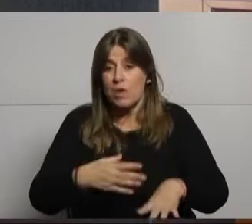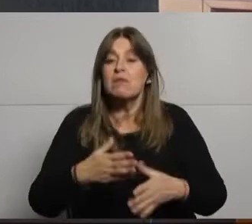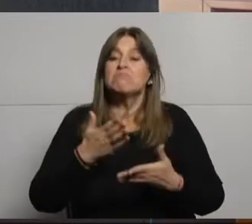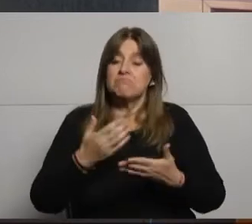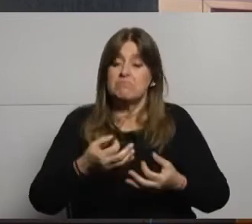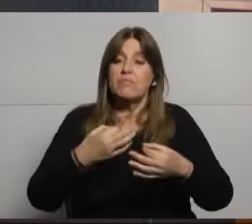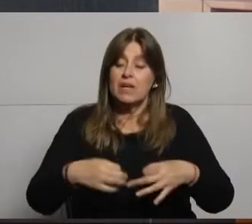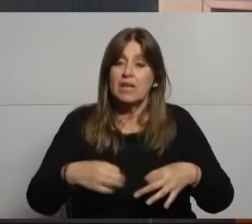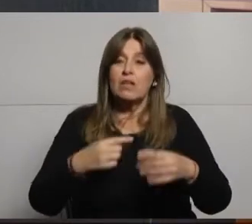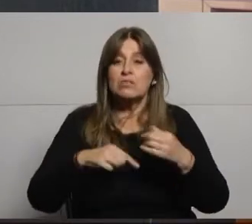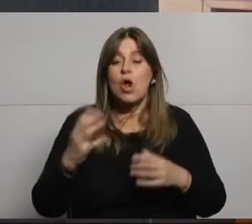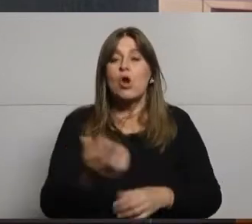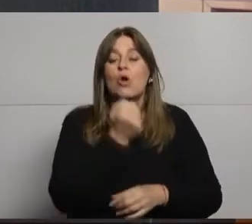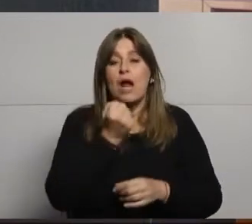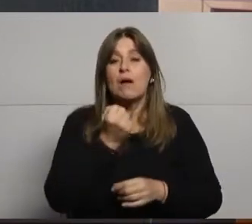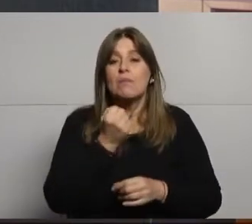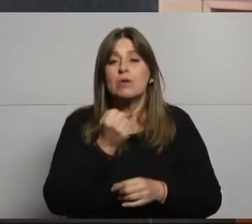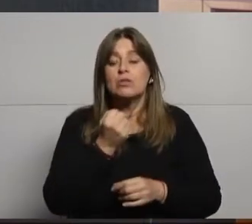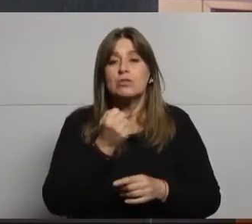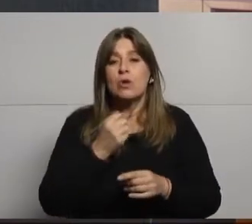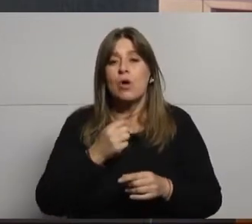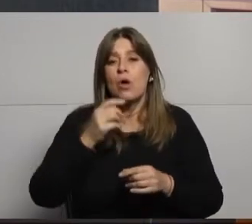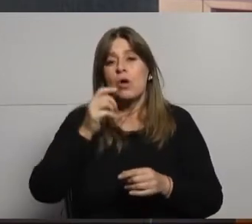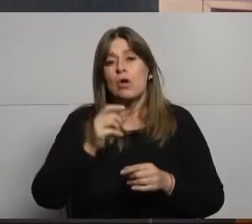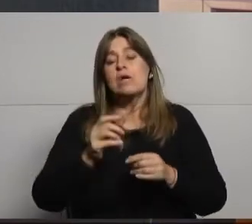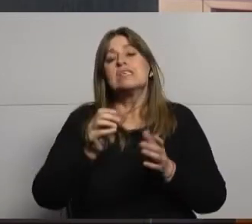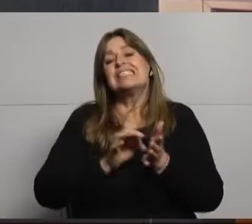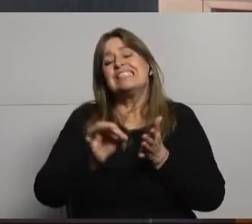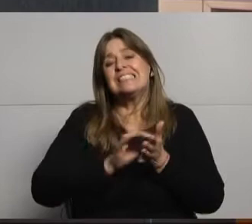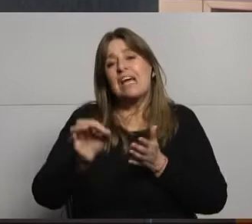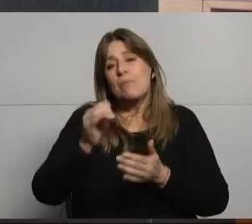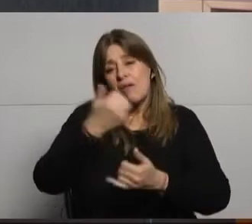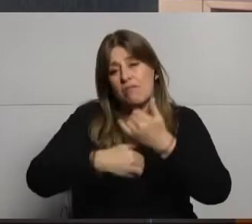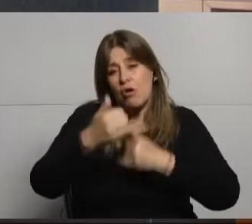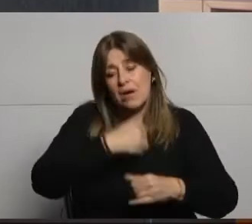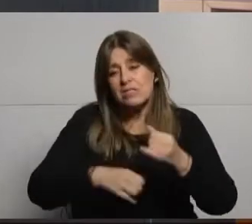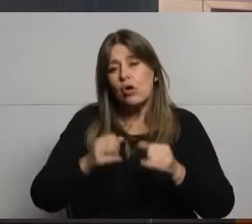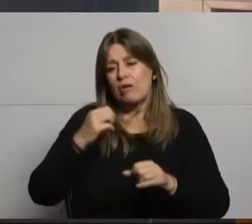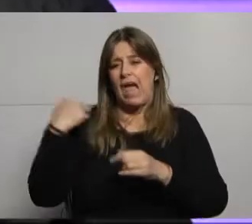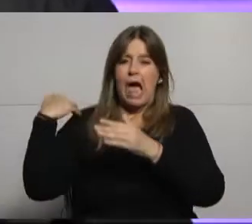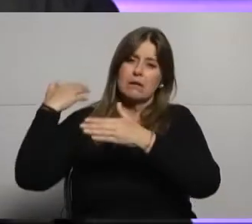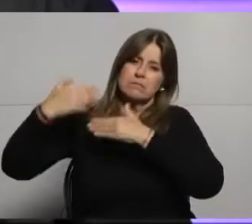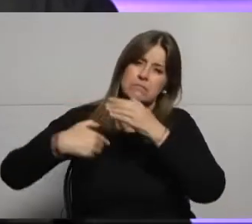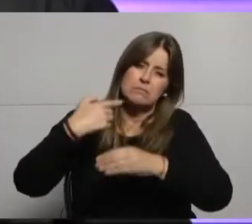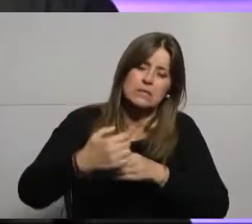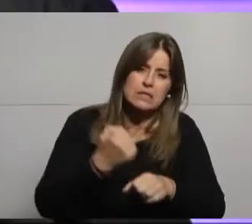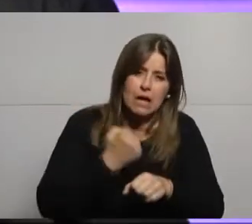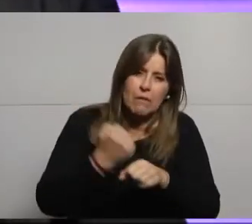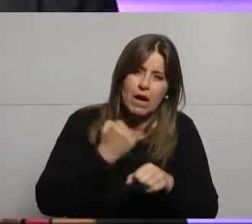bienvenido. Entonces logramos con el proveedor del sistema de información con el que ya venimos trabajando,